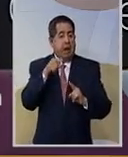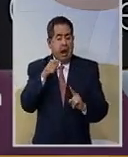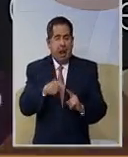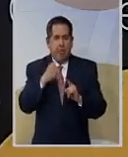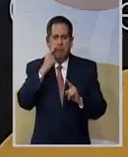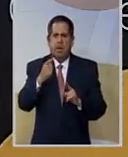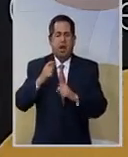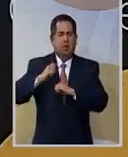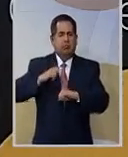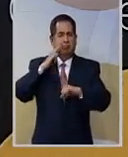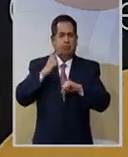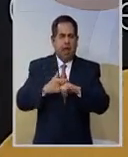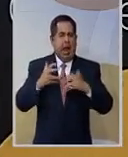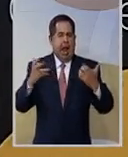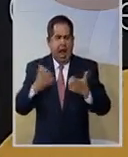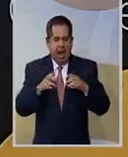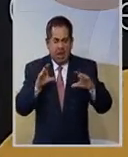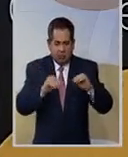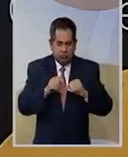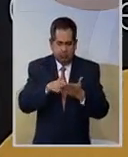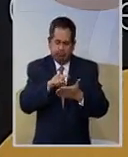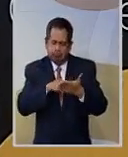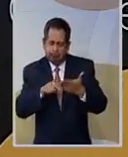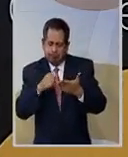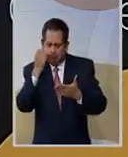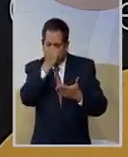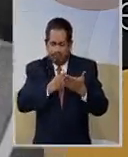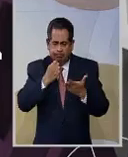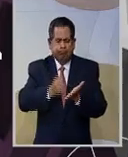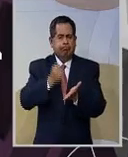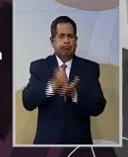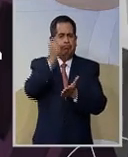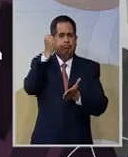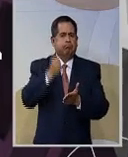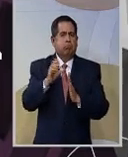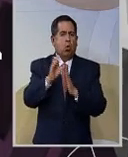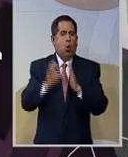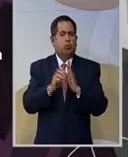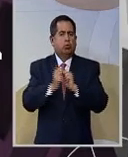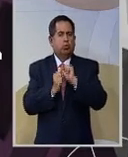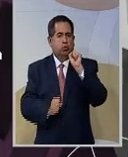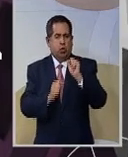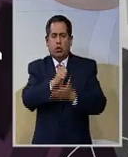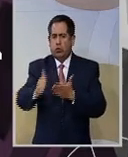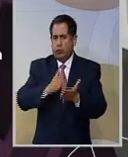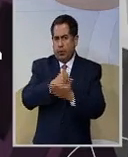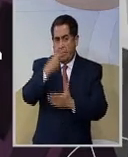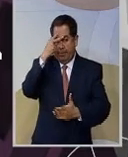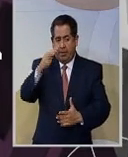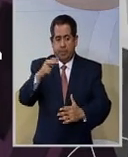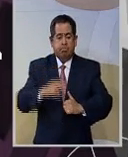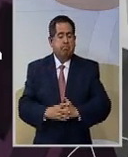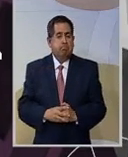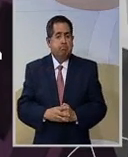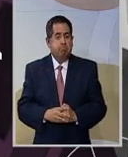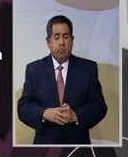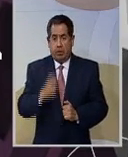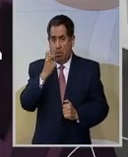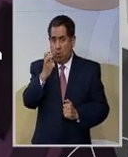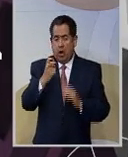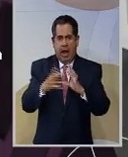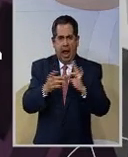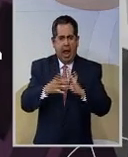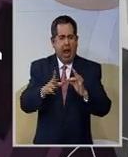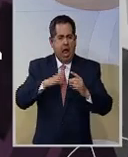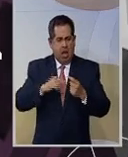la facultad de llevar a cabo la aprobación de la Constitución Política de la Ciudad de México. Es por ello que hay que